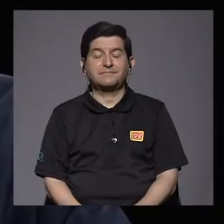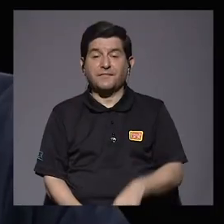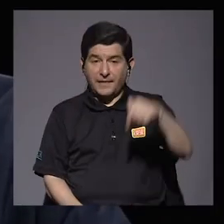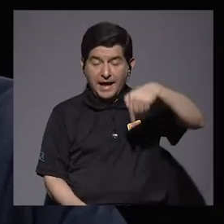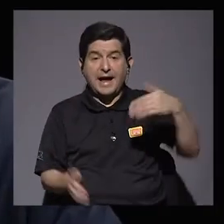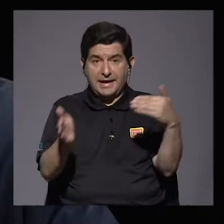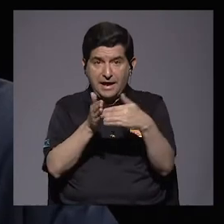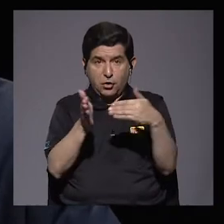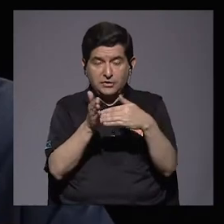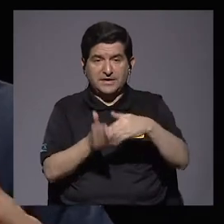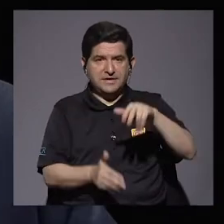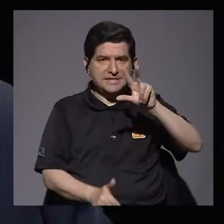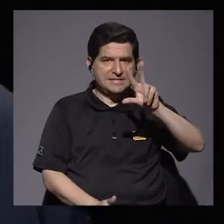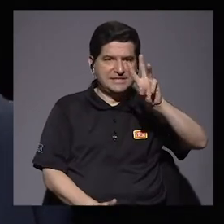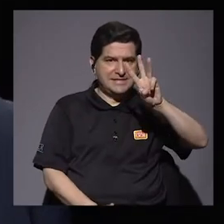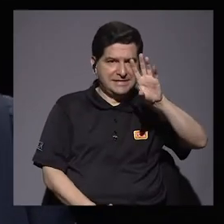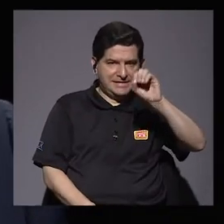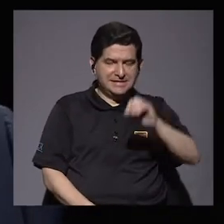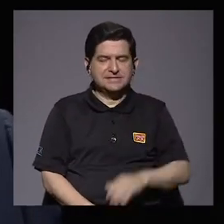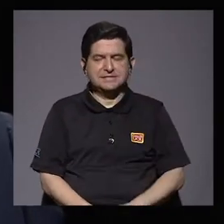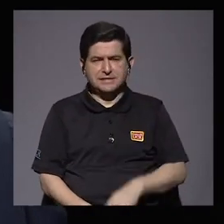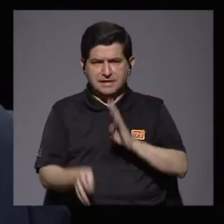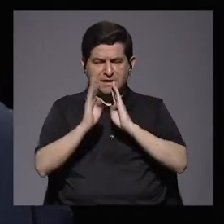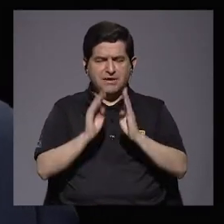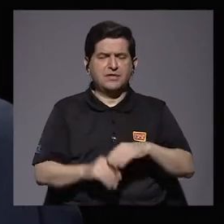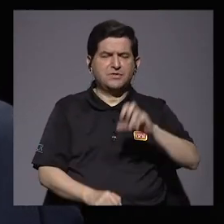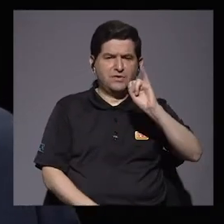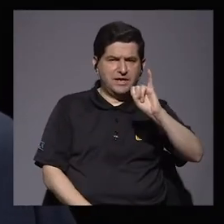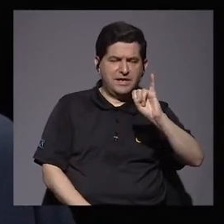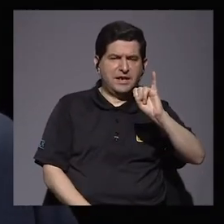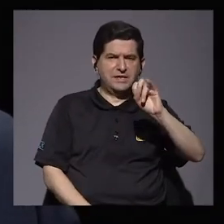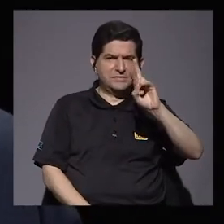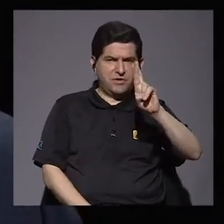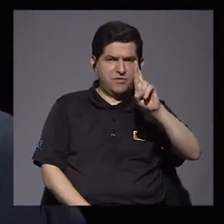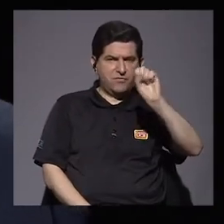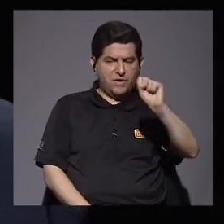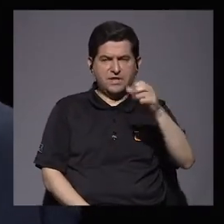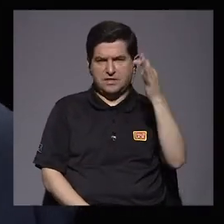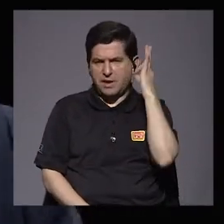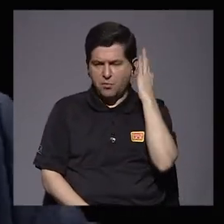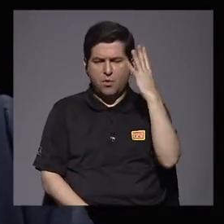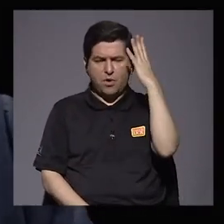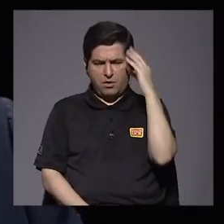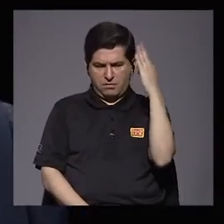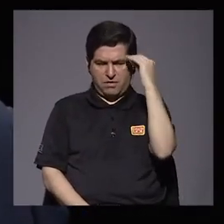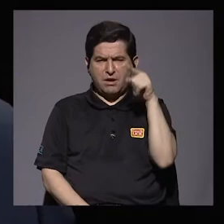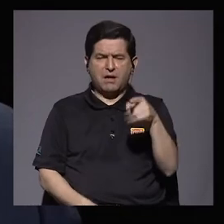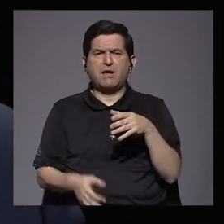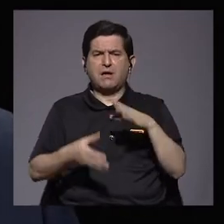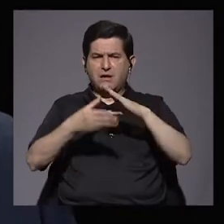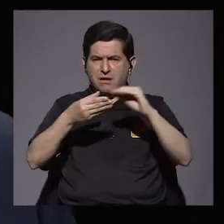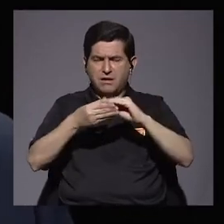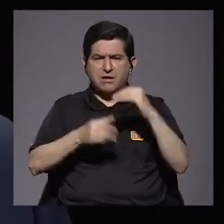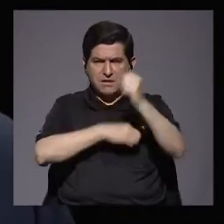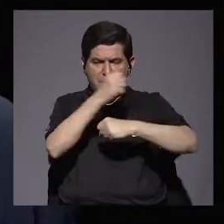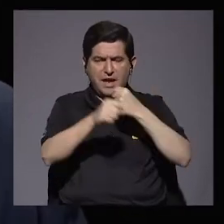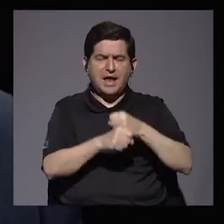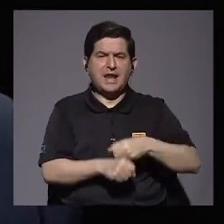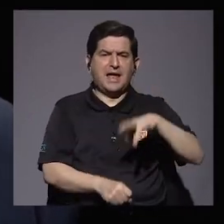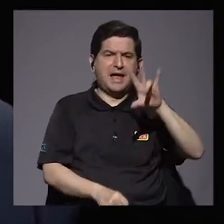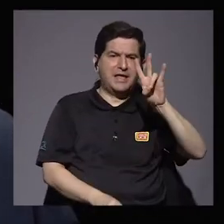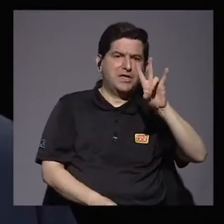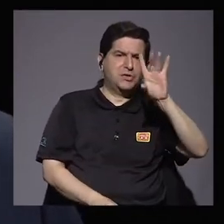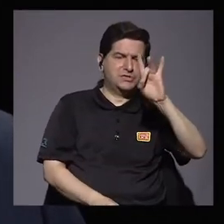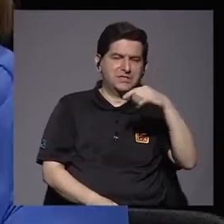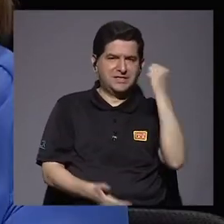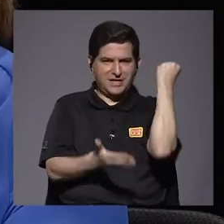Estamos de regreso en 360, estoy conversando con doña Inés Revuelta Sánchez, una mujer muy experimentada que nos comenta que desde el año 78 tiene sello